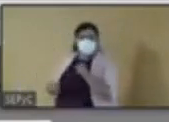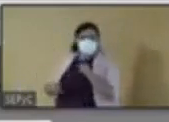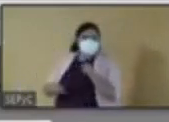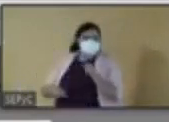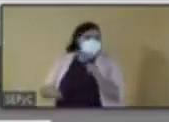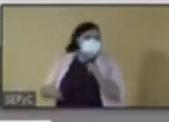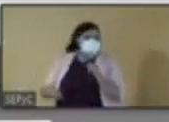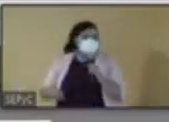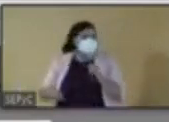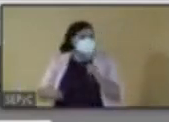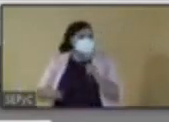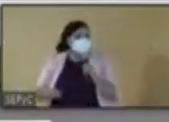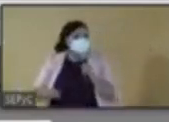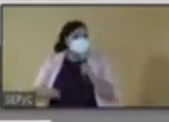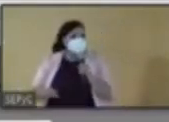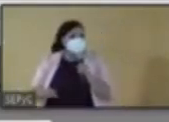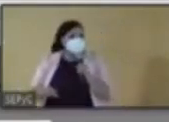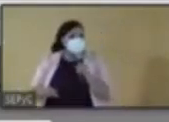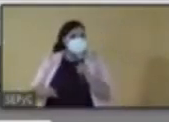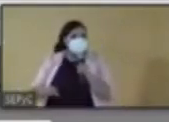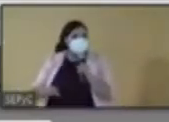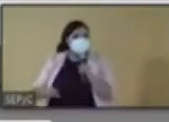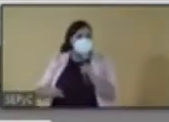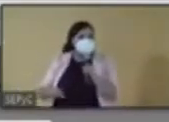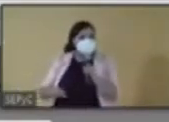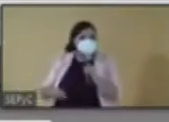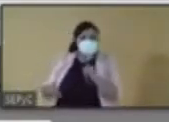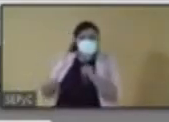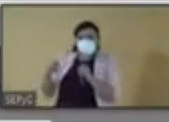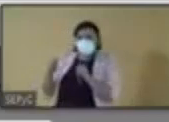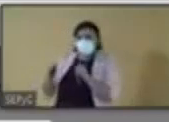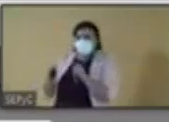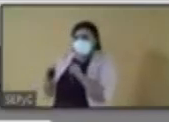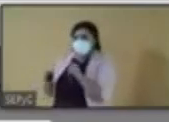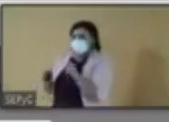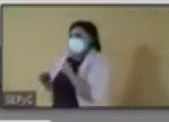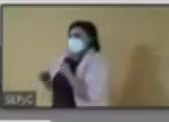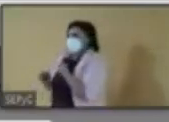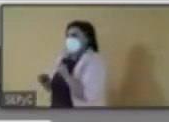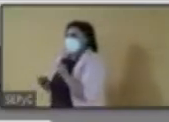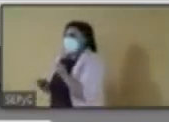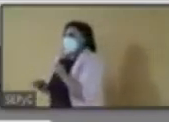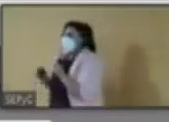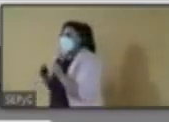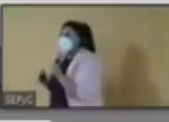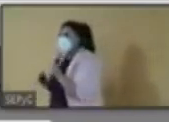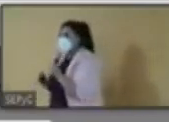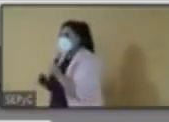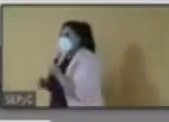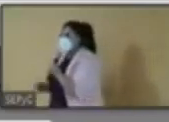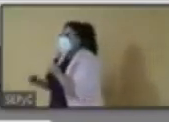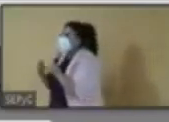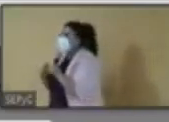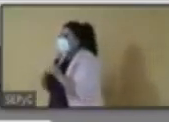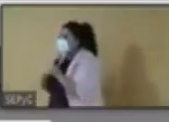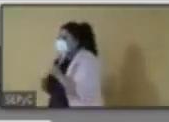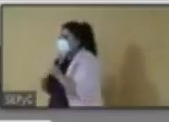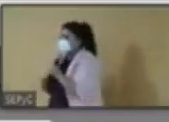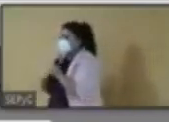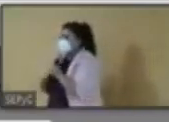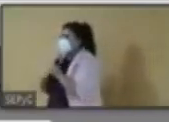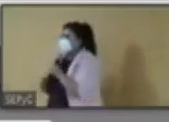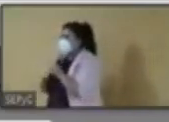de cuentas, el sello con el que se les va a recibir a los servidores públicos va a ser el del propio órgano interno de control o en su caso, el de la